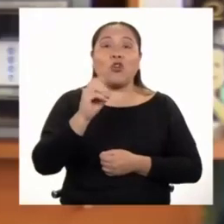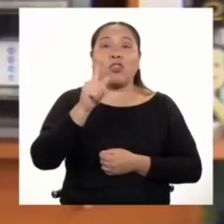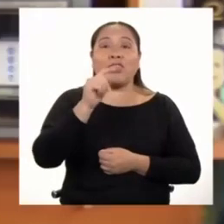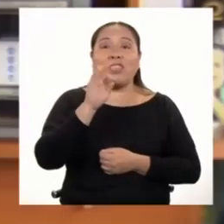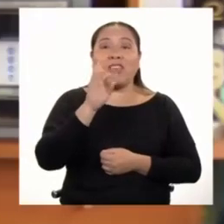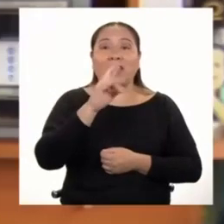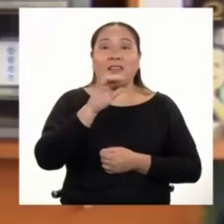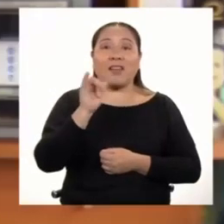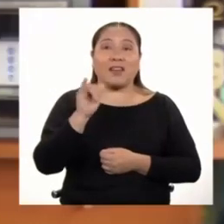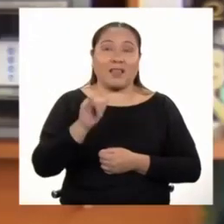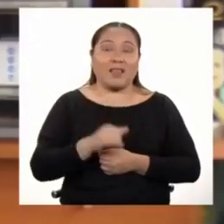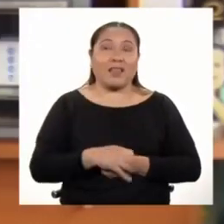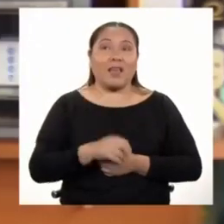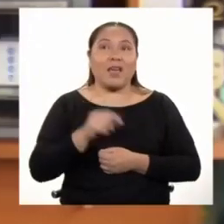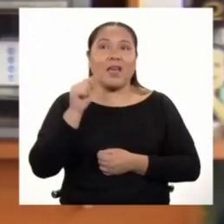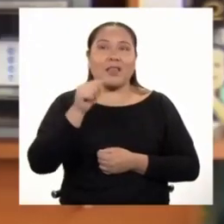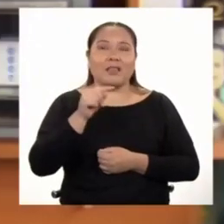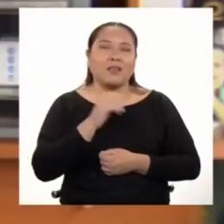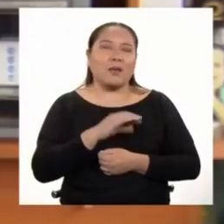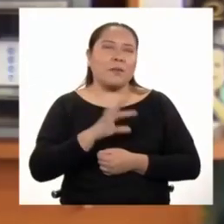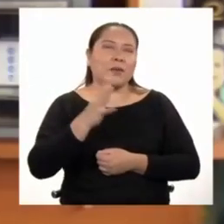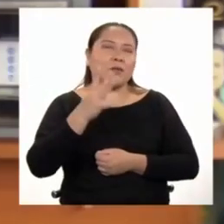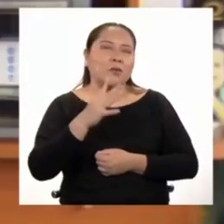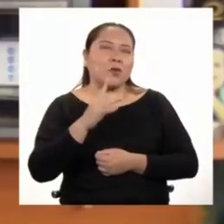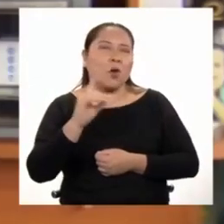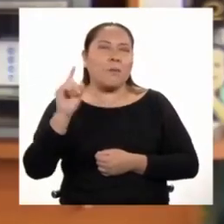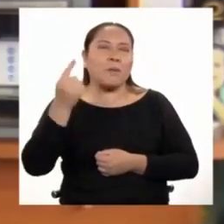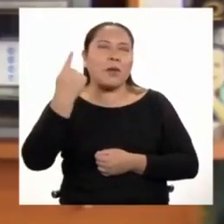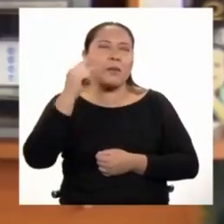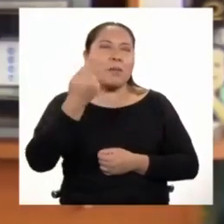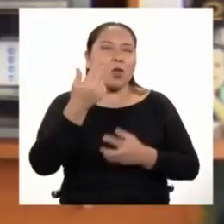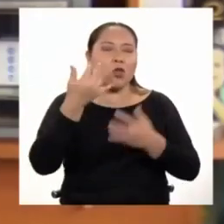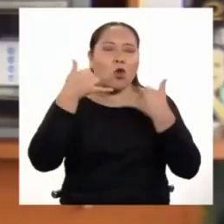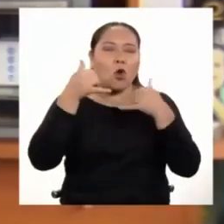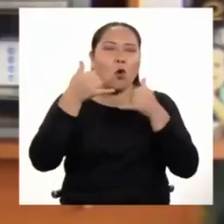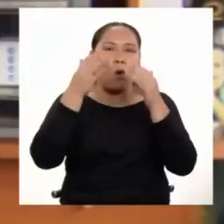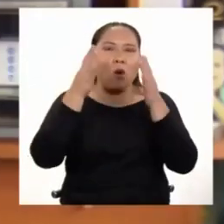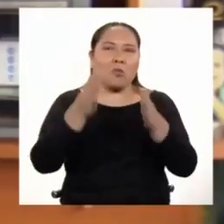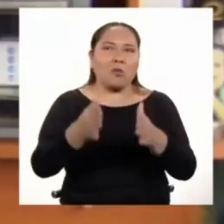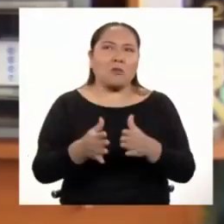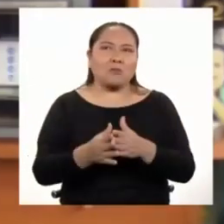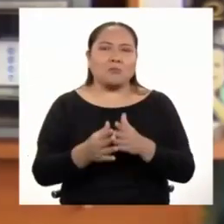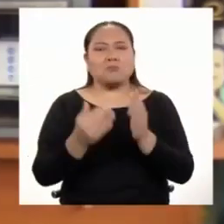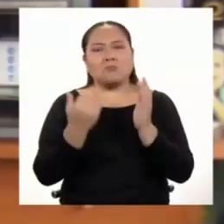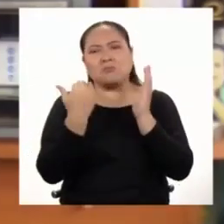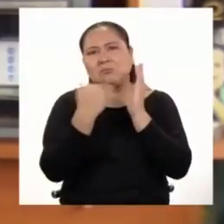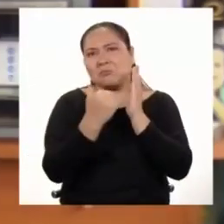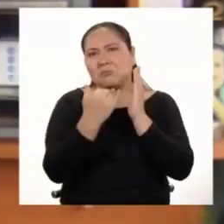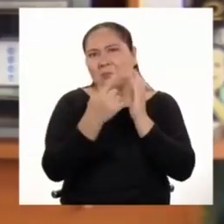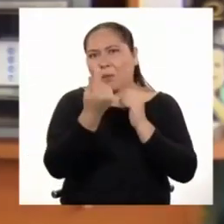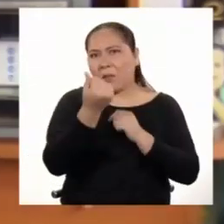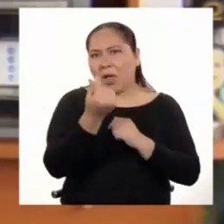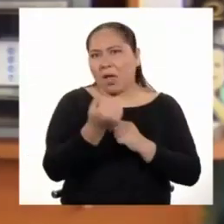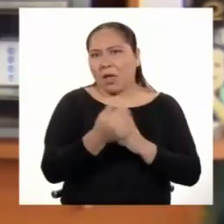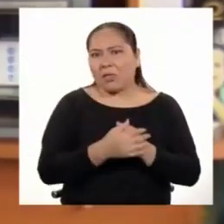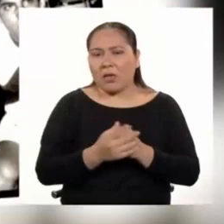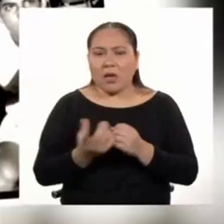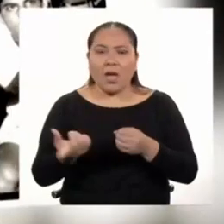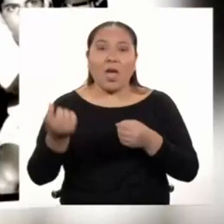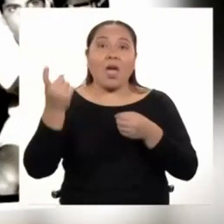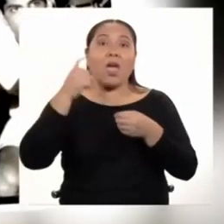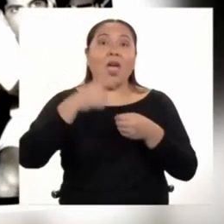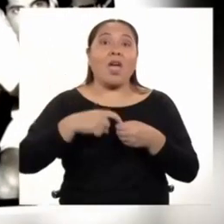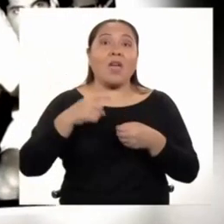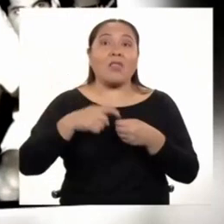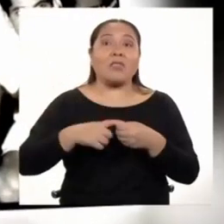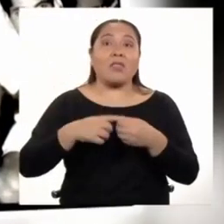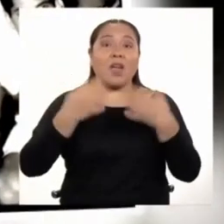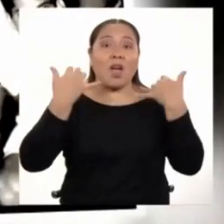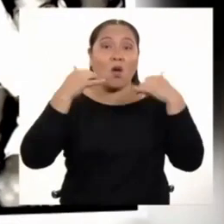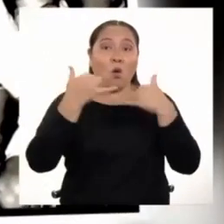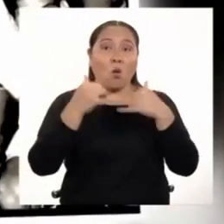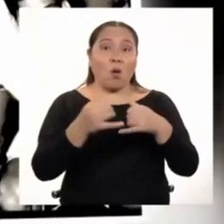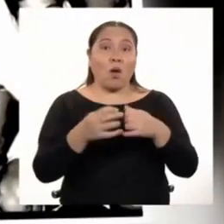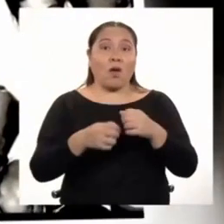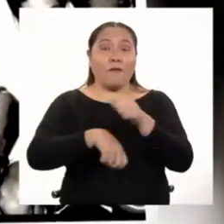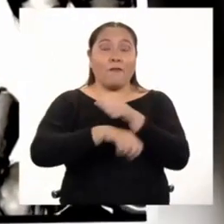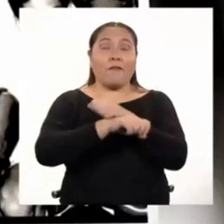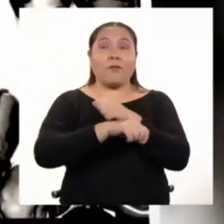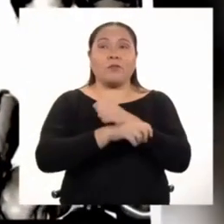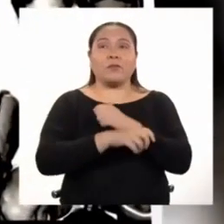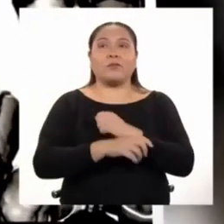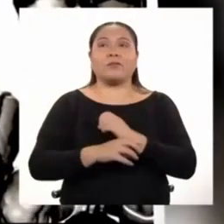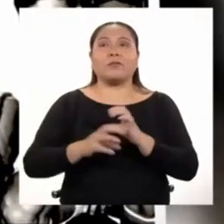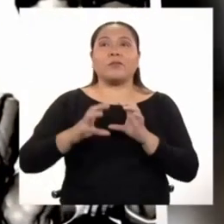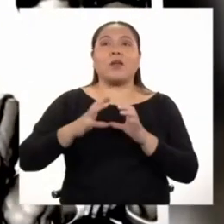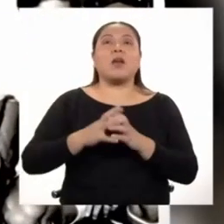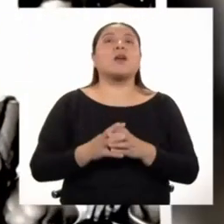¿no? Debe ser de los primeros casos de un jugador de clase media, media alta que incursiona en el fútbol, ¿no? En la Copa